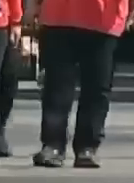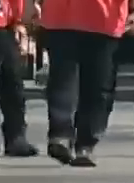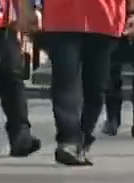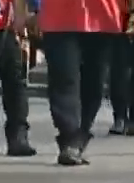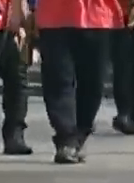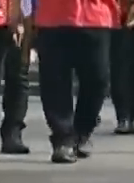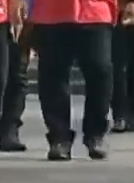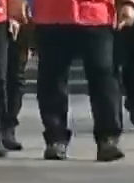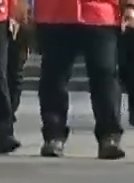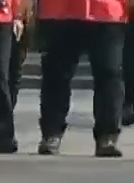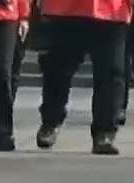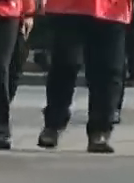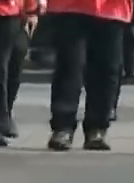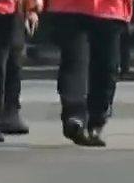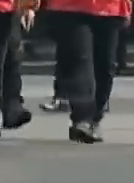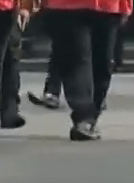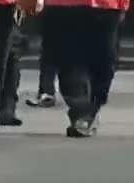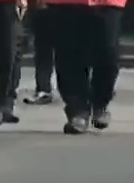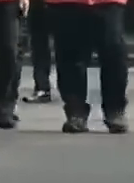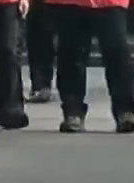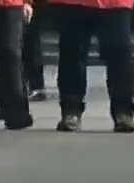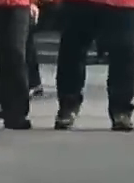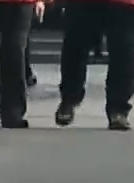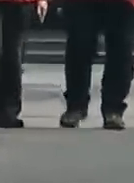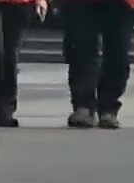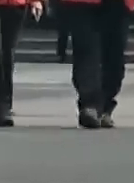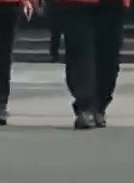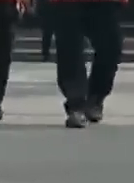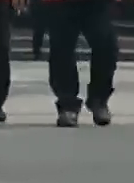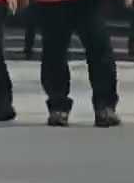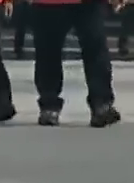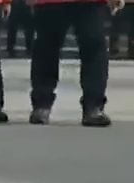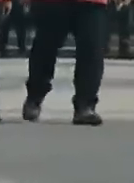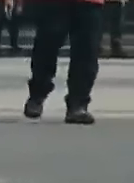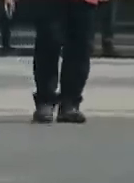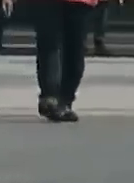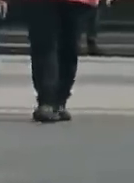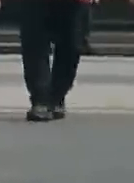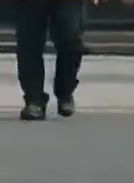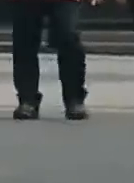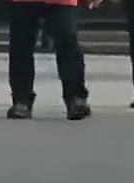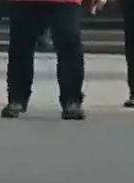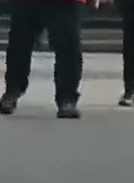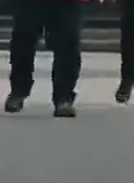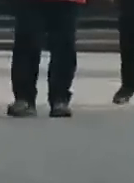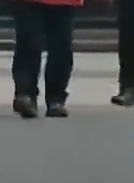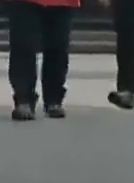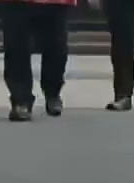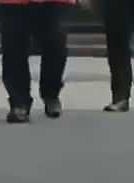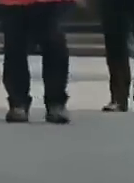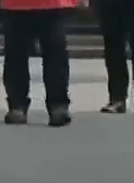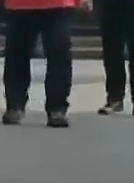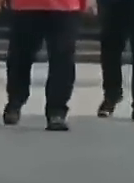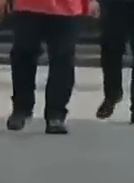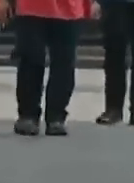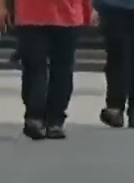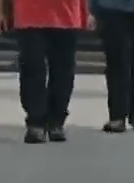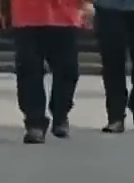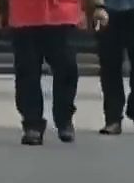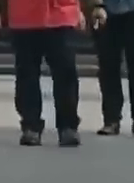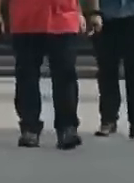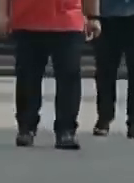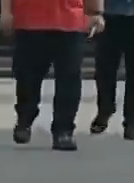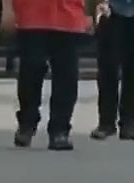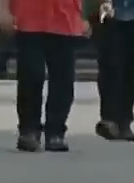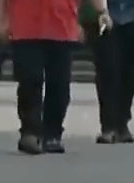de Venezuela, Nicolás Maduro Moros, incorporado a esta hora. A esta se incorpora, llega a Puerta Dorada el jefe de